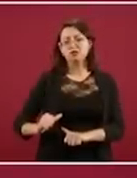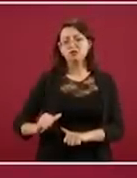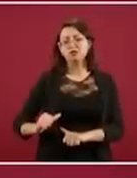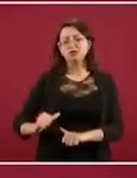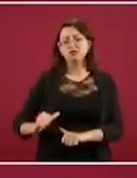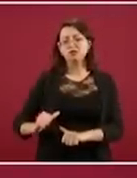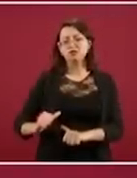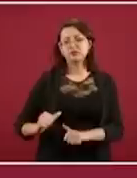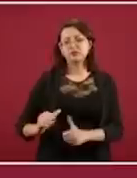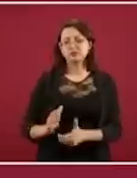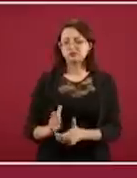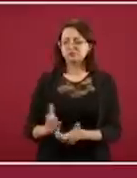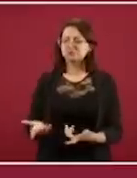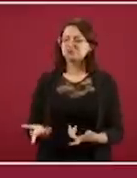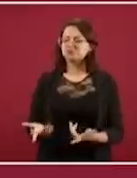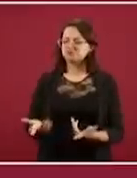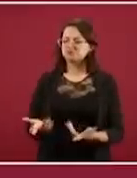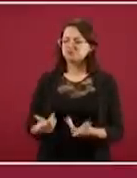usen nuestro territorio